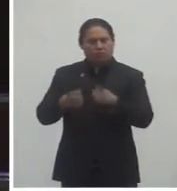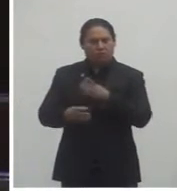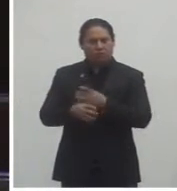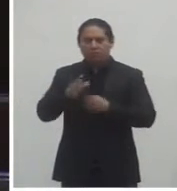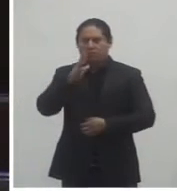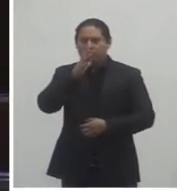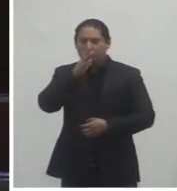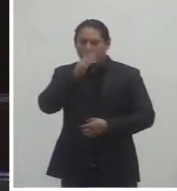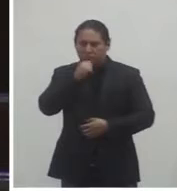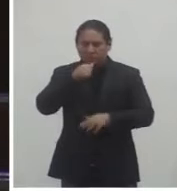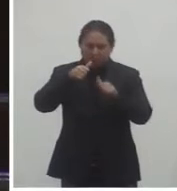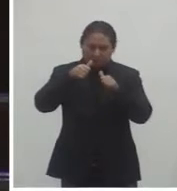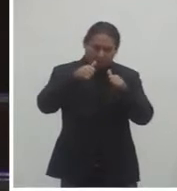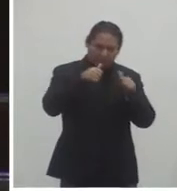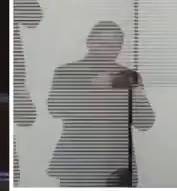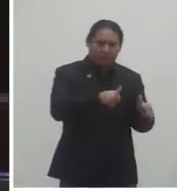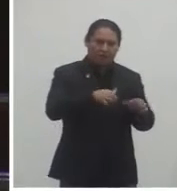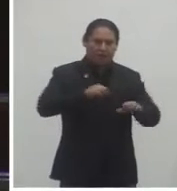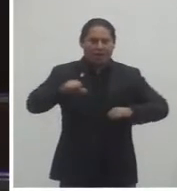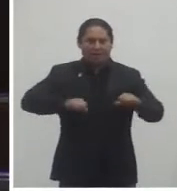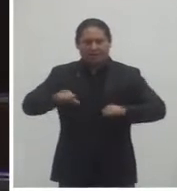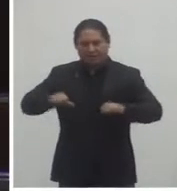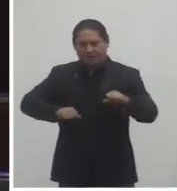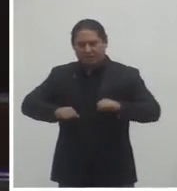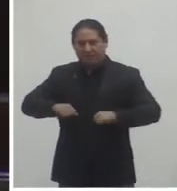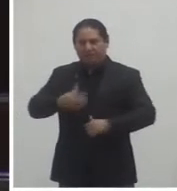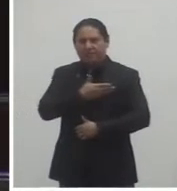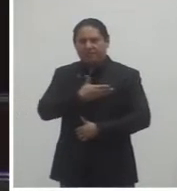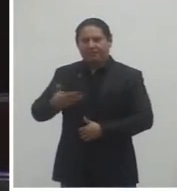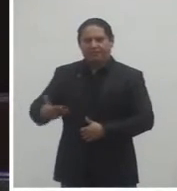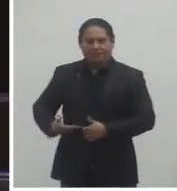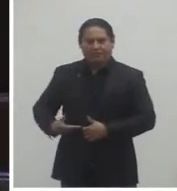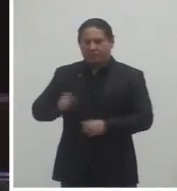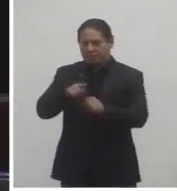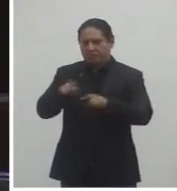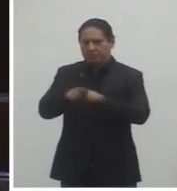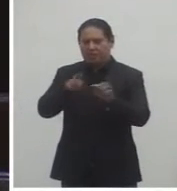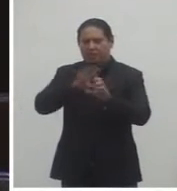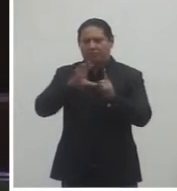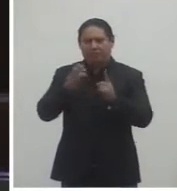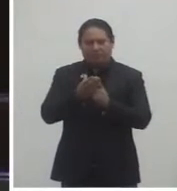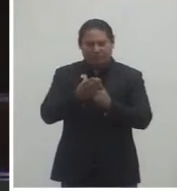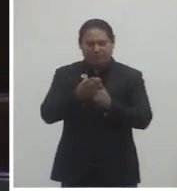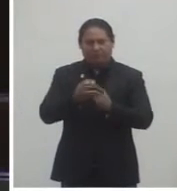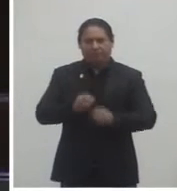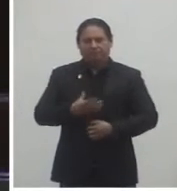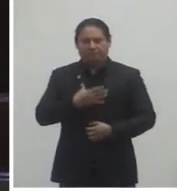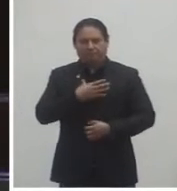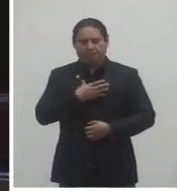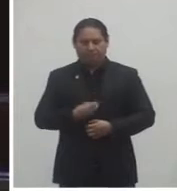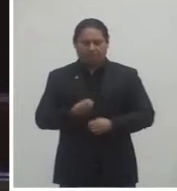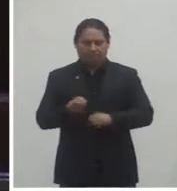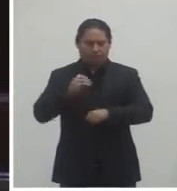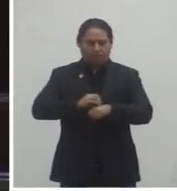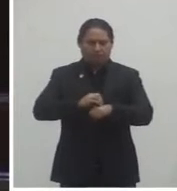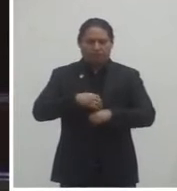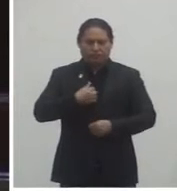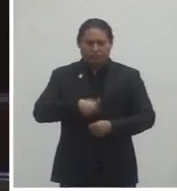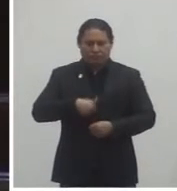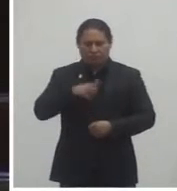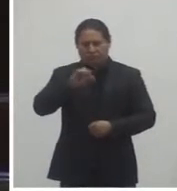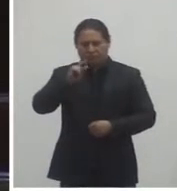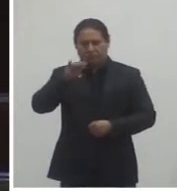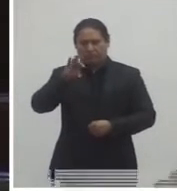se le permite dar atención a las actividades como presidente de la referida Comisión de Postulación de la Medalla